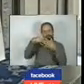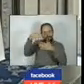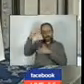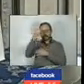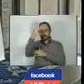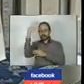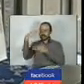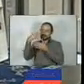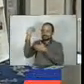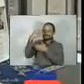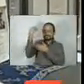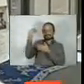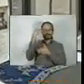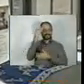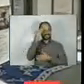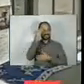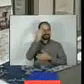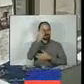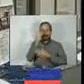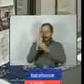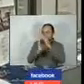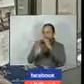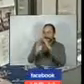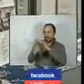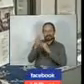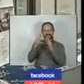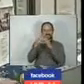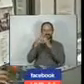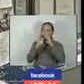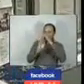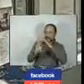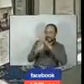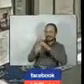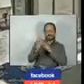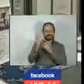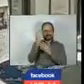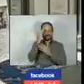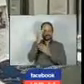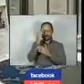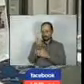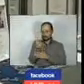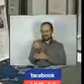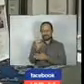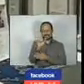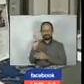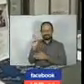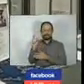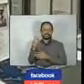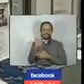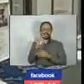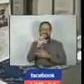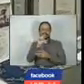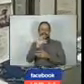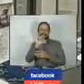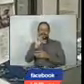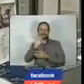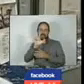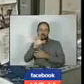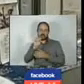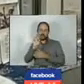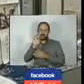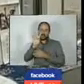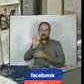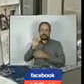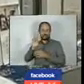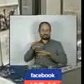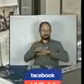en los casos de migrantes que intentan llegar a los Estados Unidos cuando estamos a solo semanas para que finalice el título 42 y